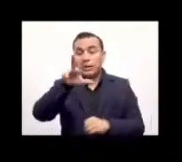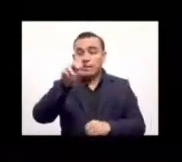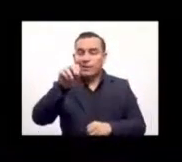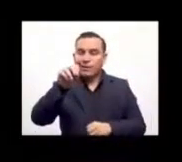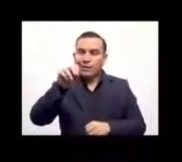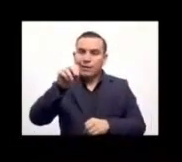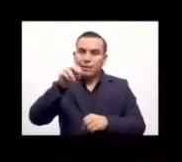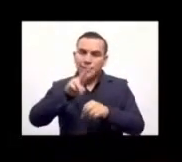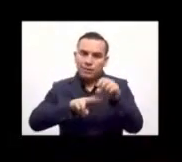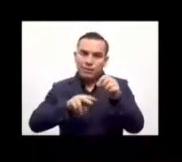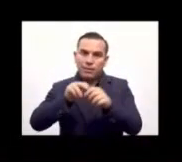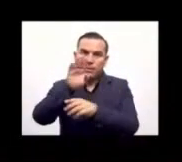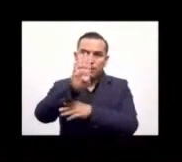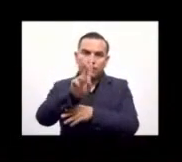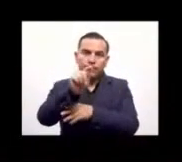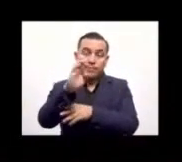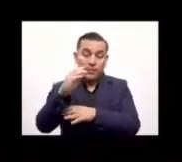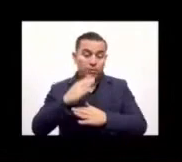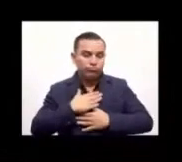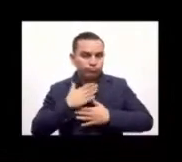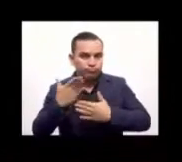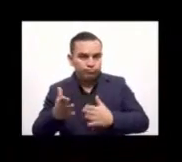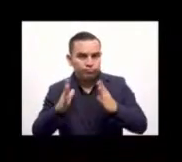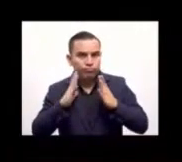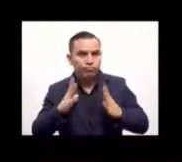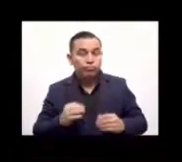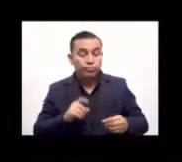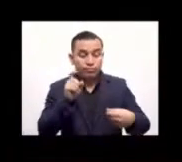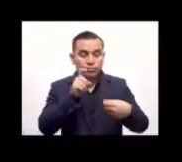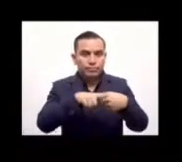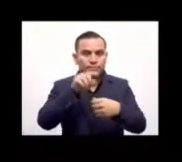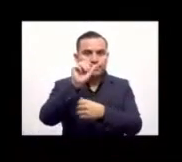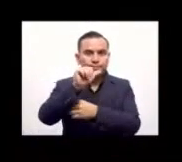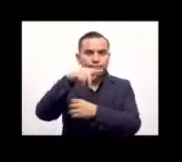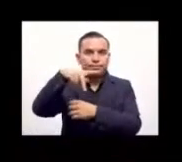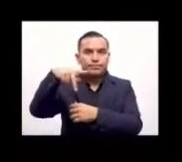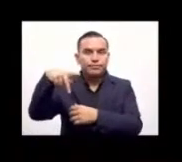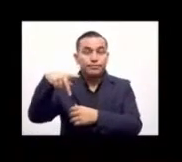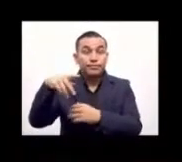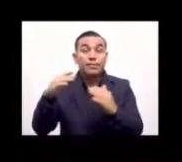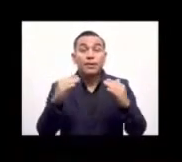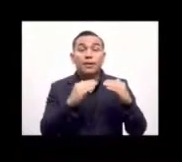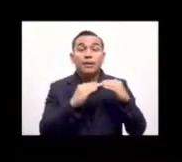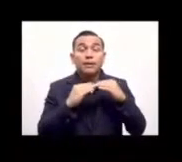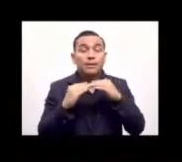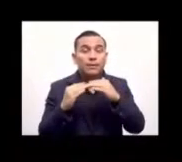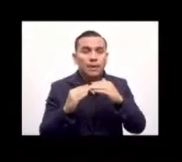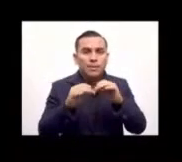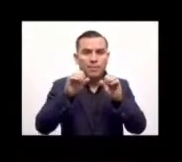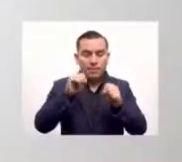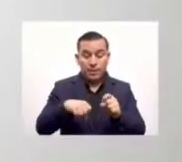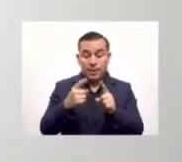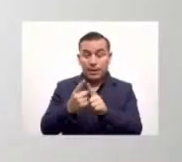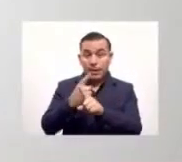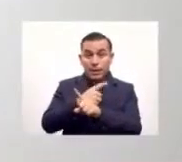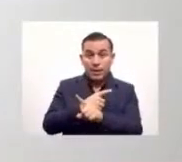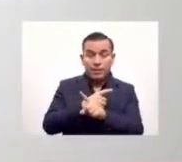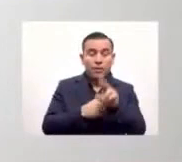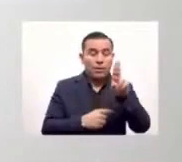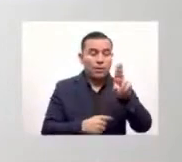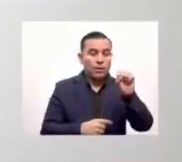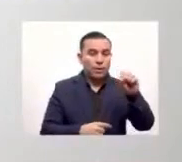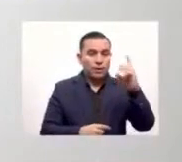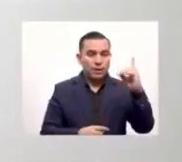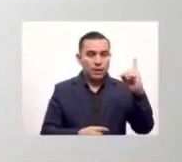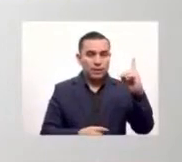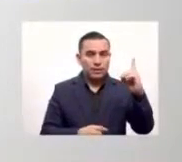español para los salvadoreños, ¿no? Sí, Latinoamérica puede ser innovadora. México fue muy innovadora con su ley, muy innovador